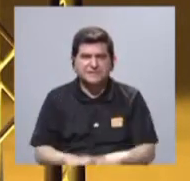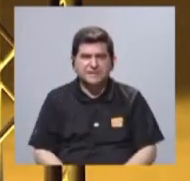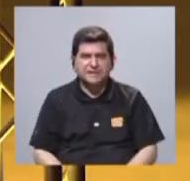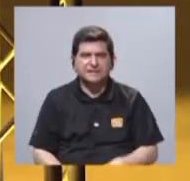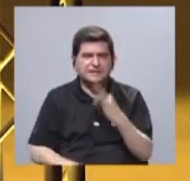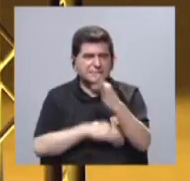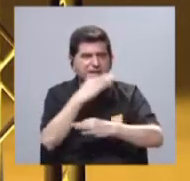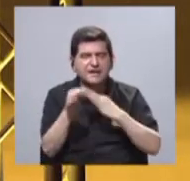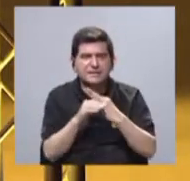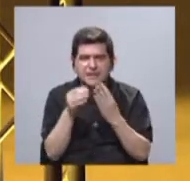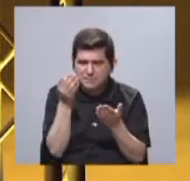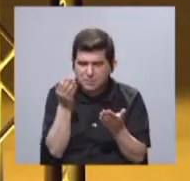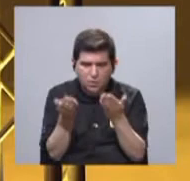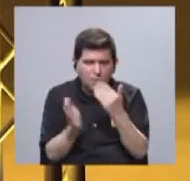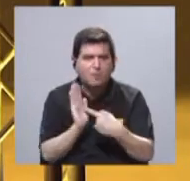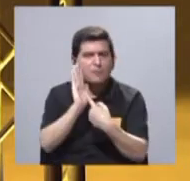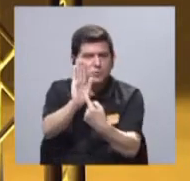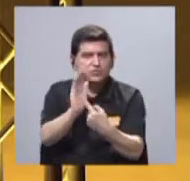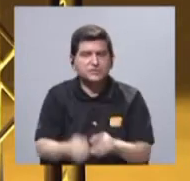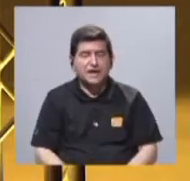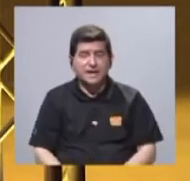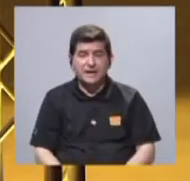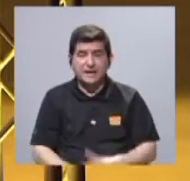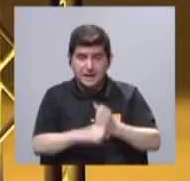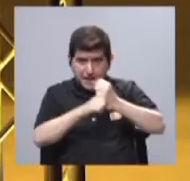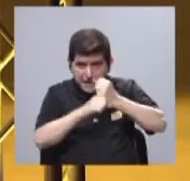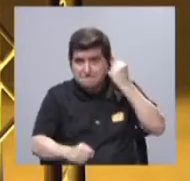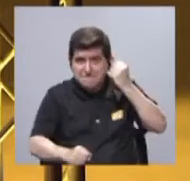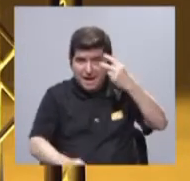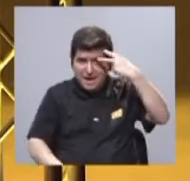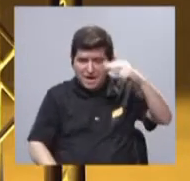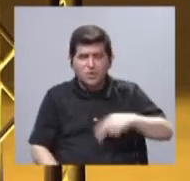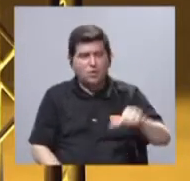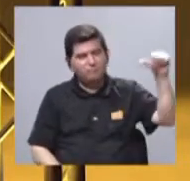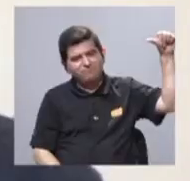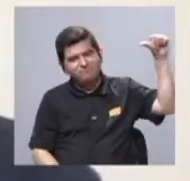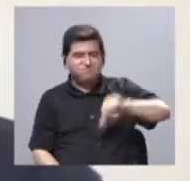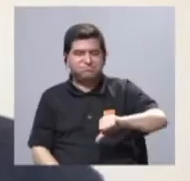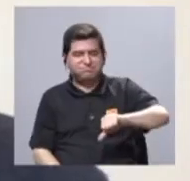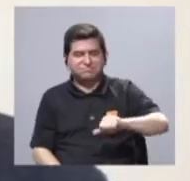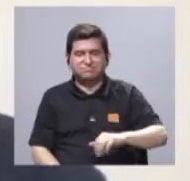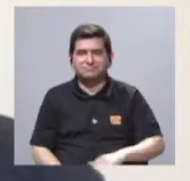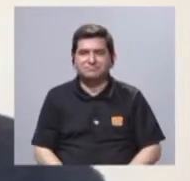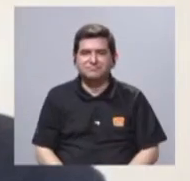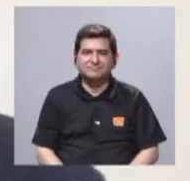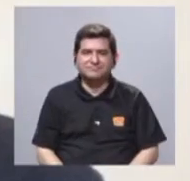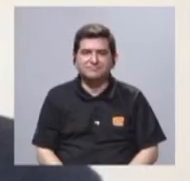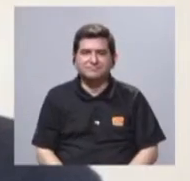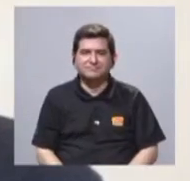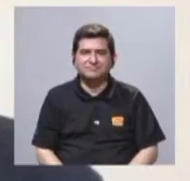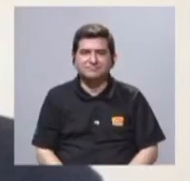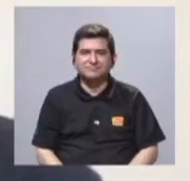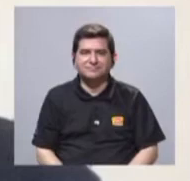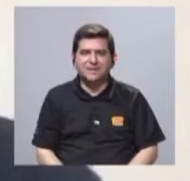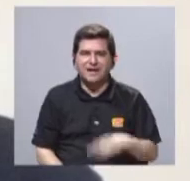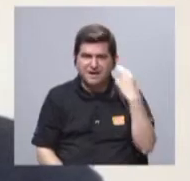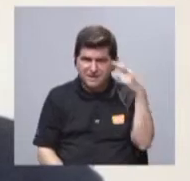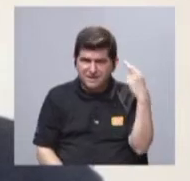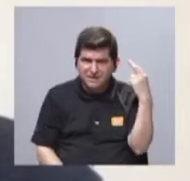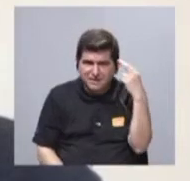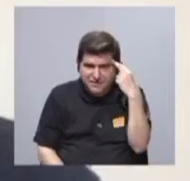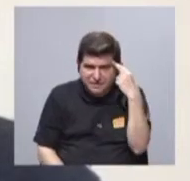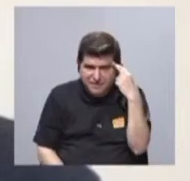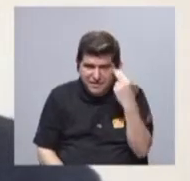Quizá tratar de hacer una especie de balance. El Imperio Mexicano fracasó